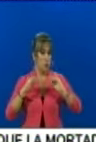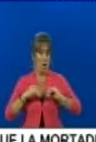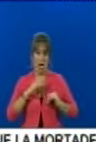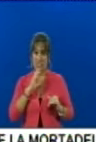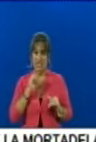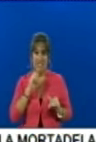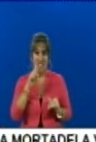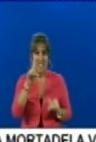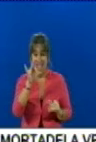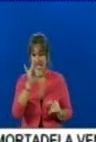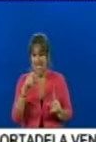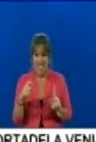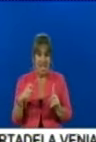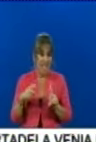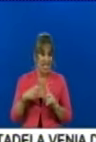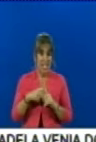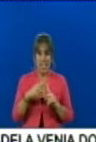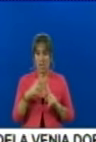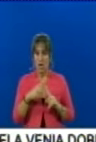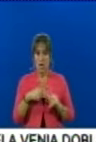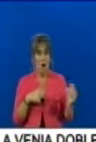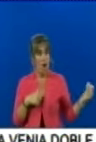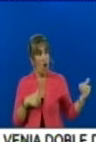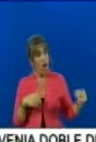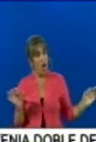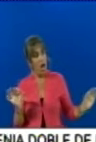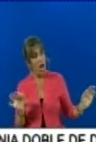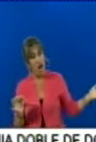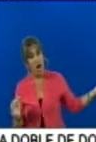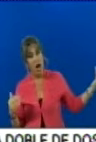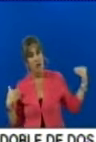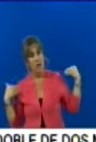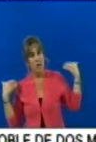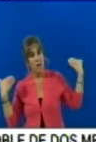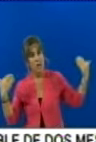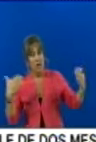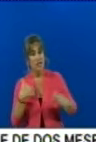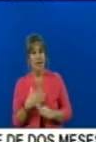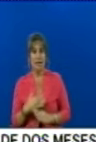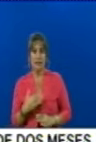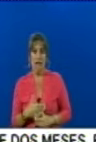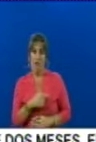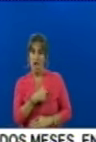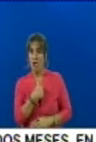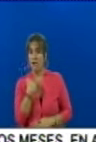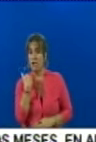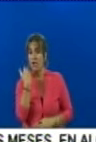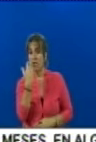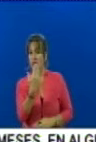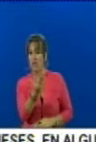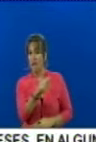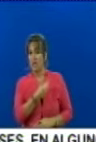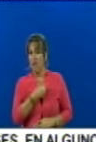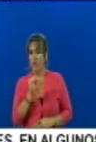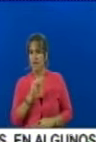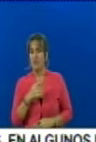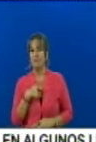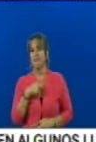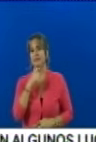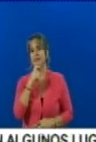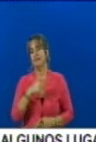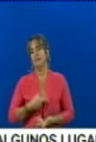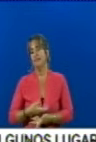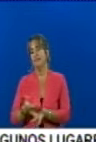17,5 toneladas de crema dental que nos han arribado al territorio y que han impedido cumplir con la entrega de este